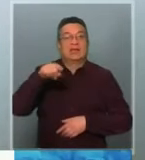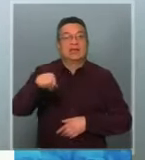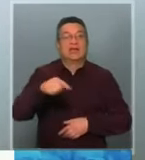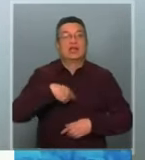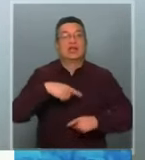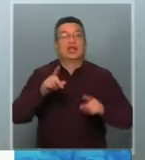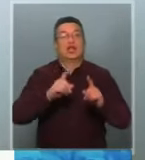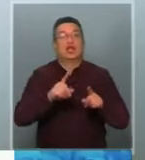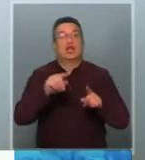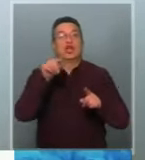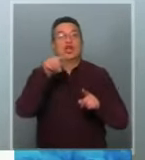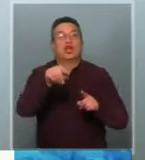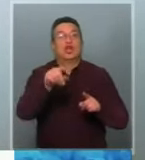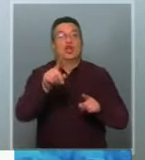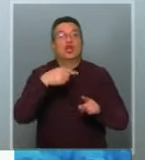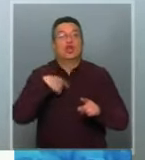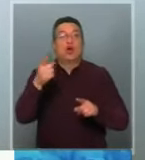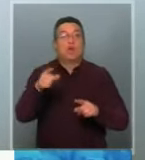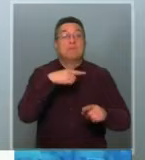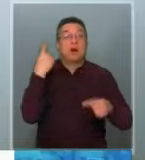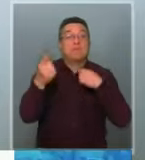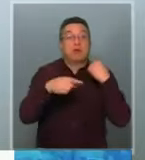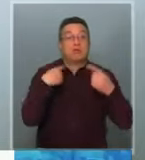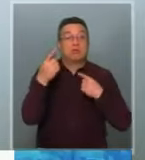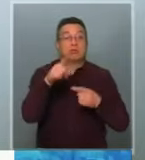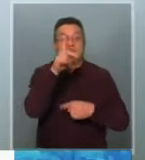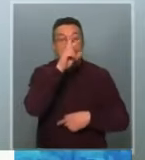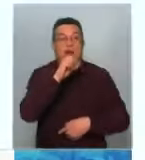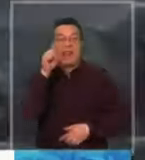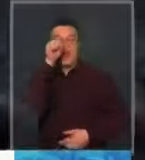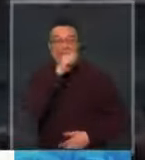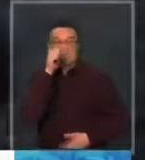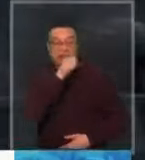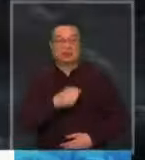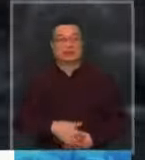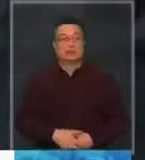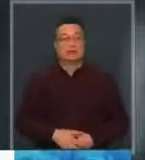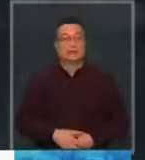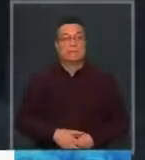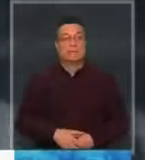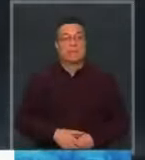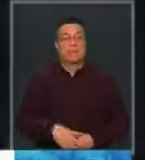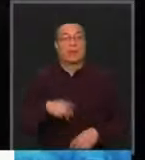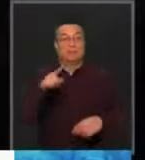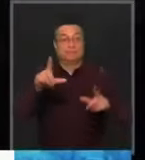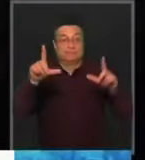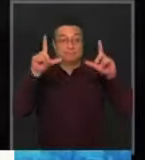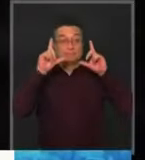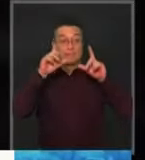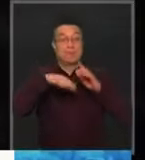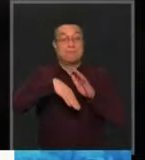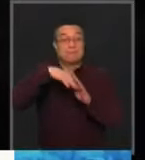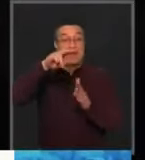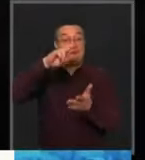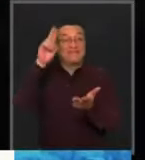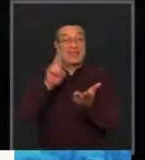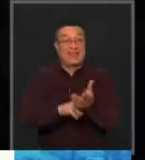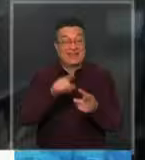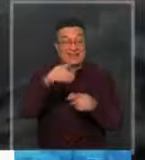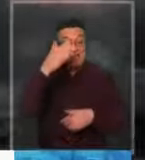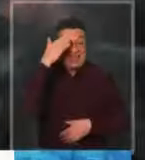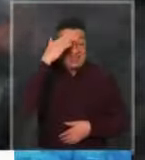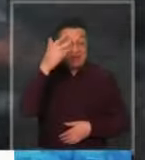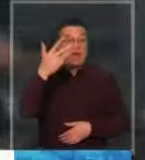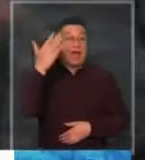was, they are slaughtering us like hogs. Uno de los retratos más realistas de aquella jornada de hace